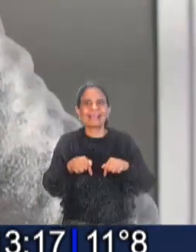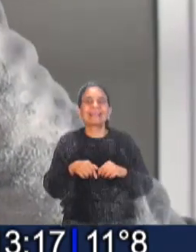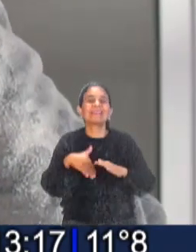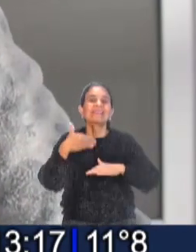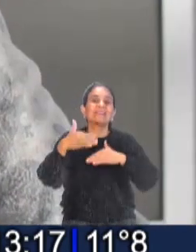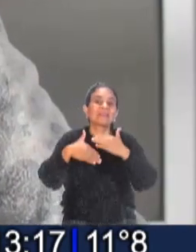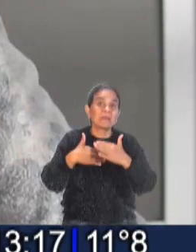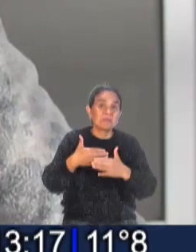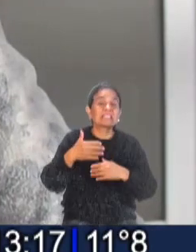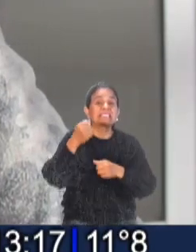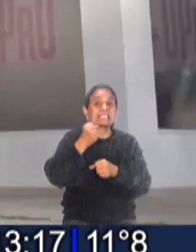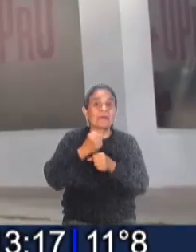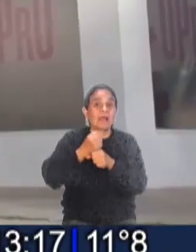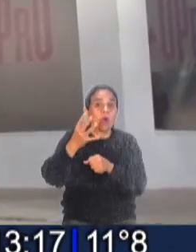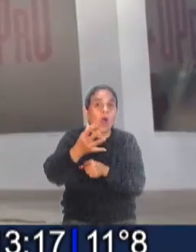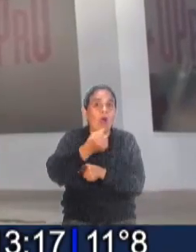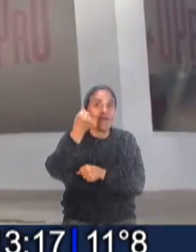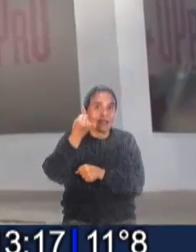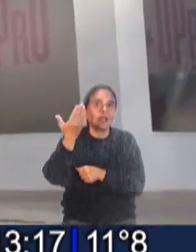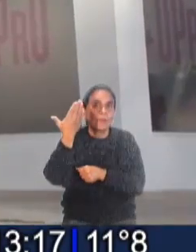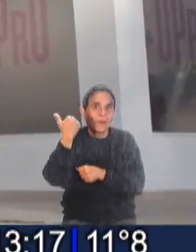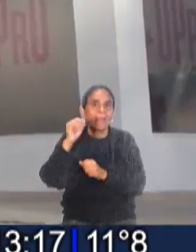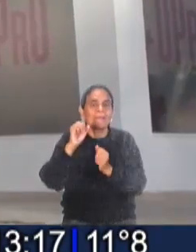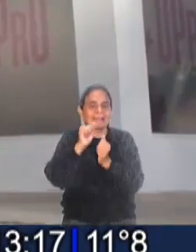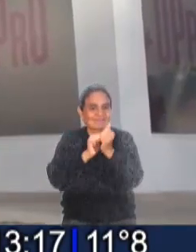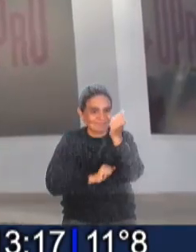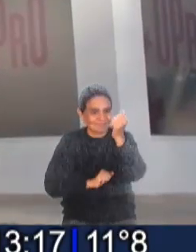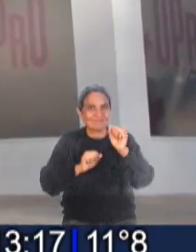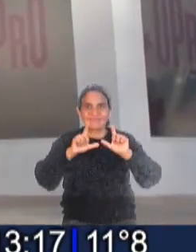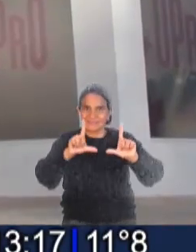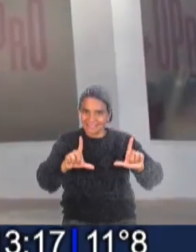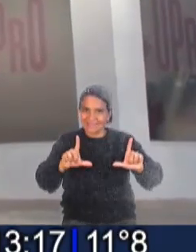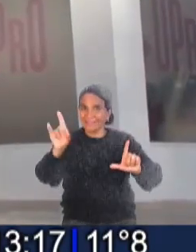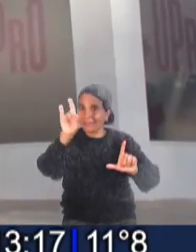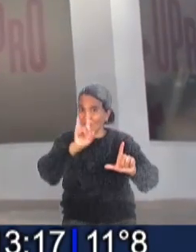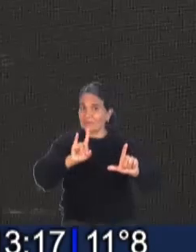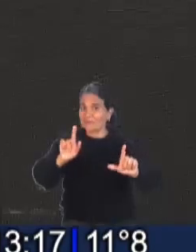salida laboral buena y tiene un certificado que es universitario.